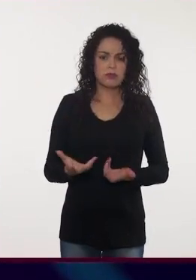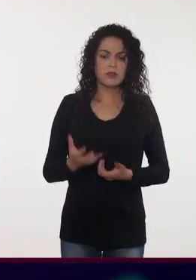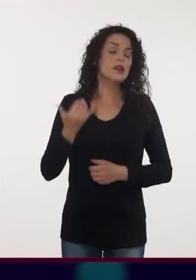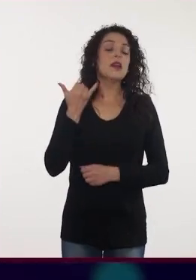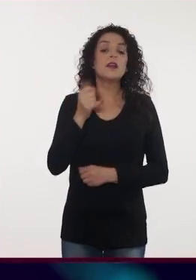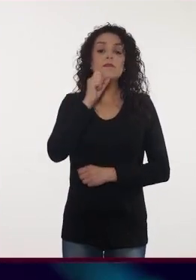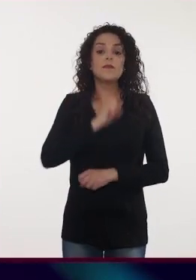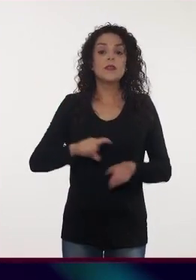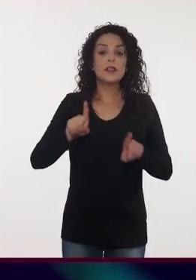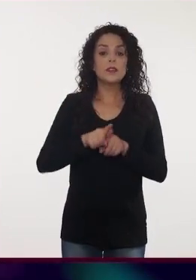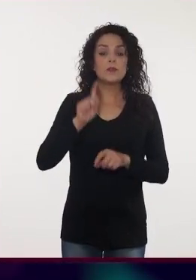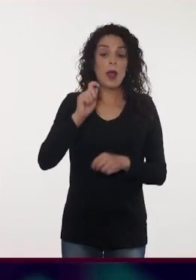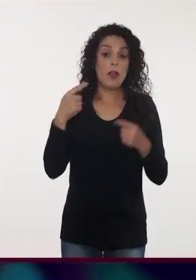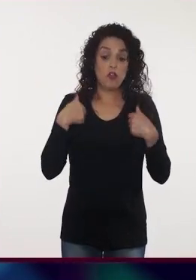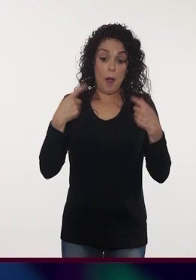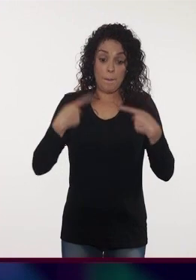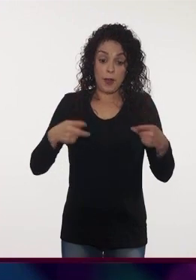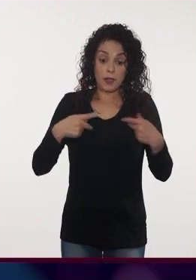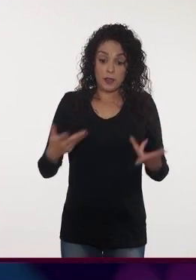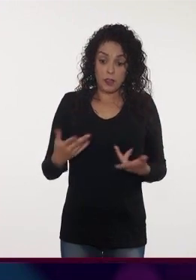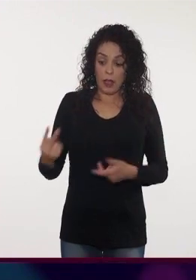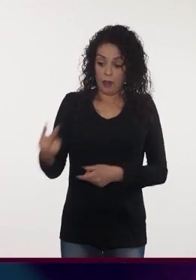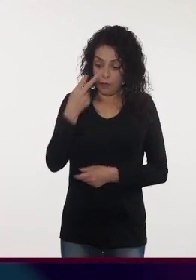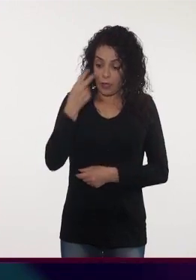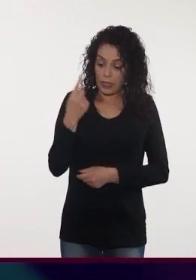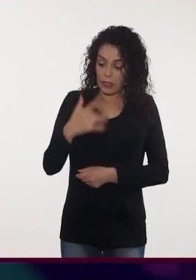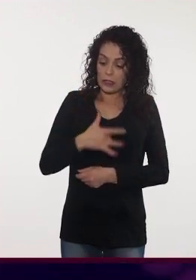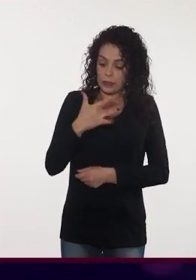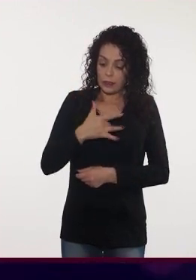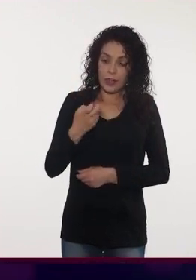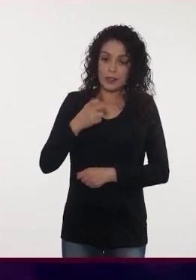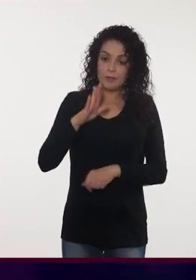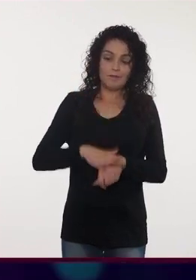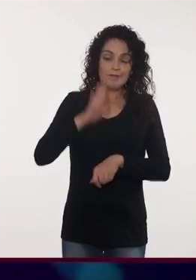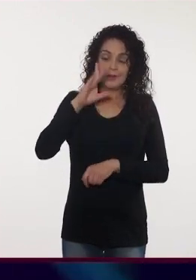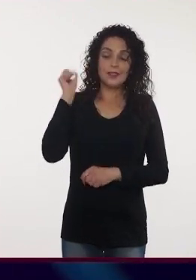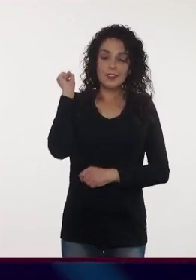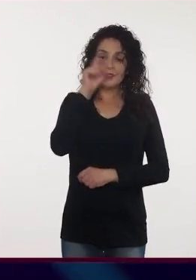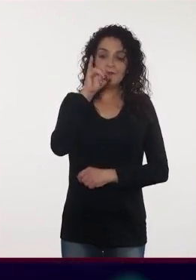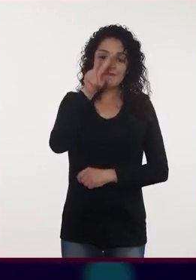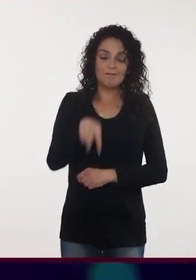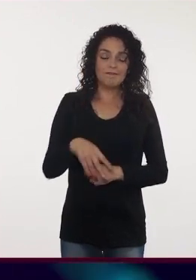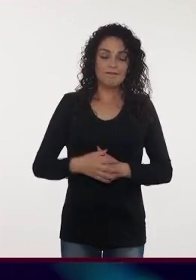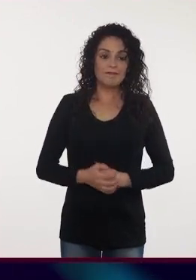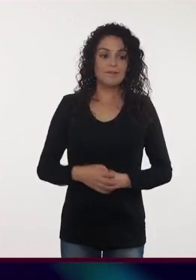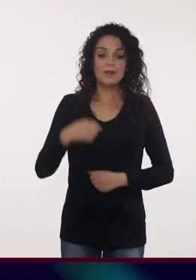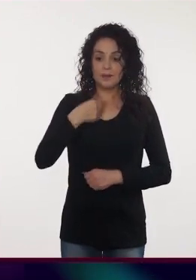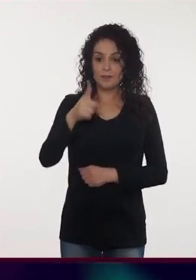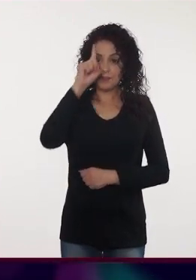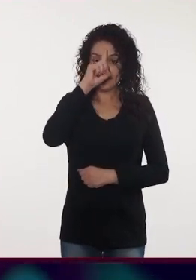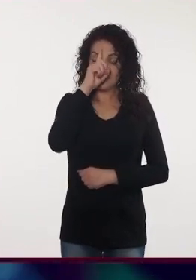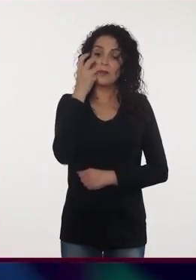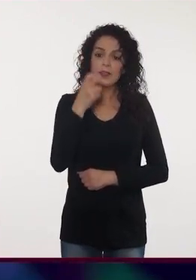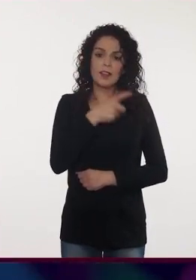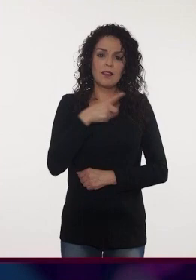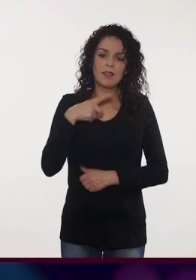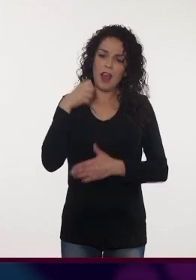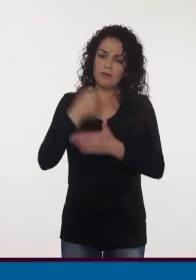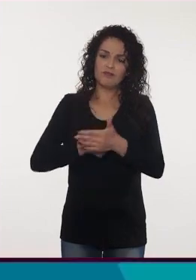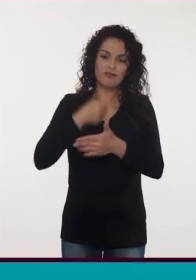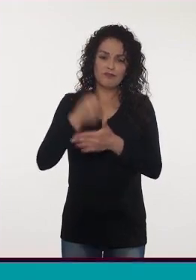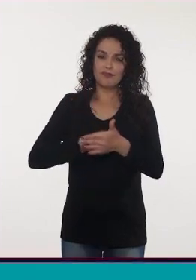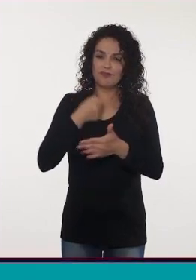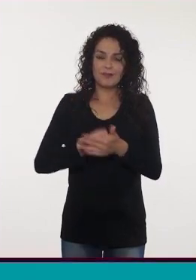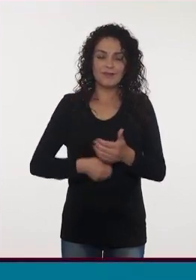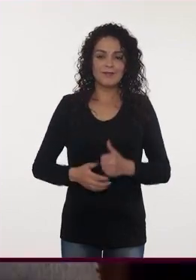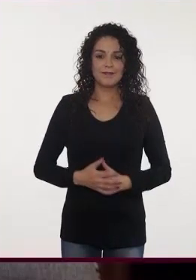visibilizarnos como personas. Yo creo que es lo más complicado que hay. Entonces mi recomendación es esa, ¿no? Luchar.